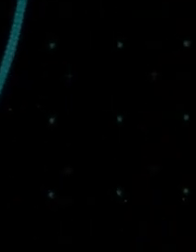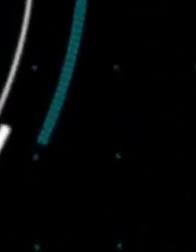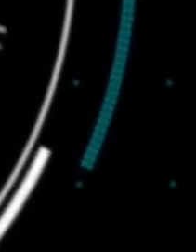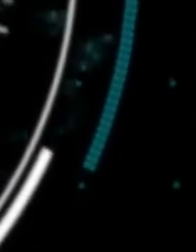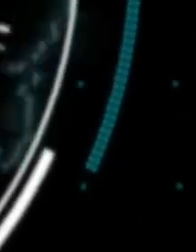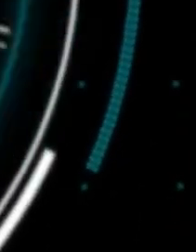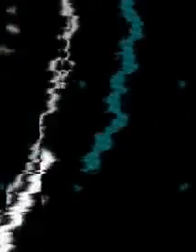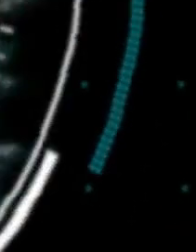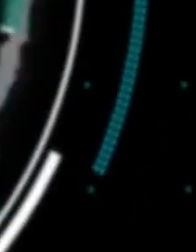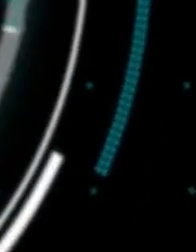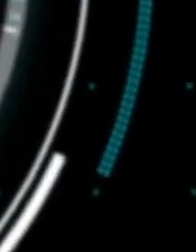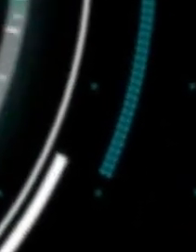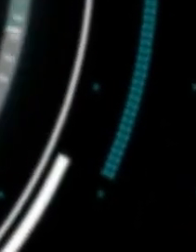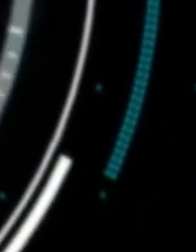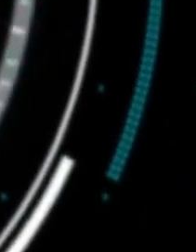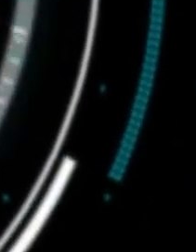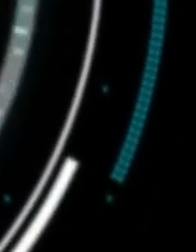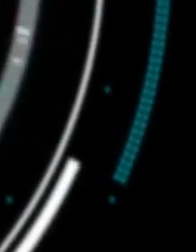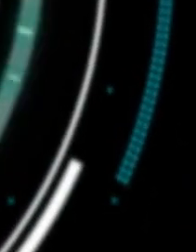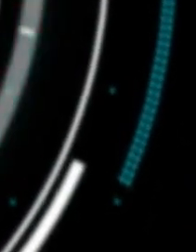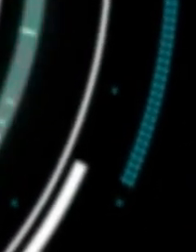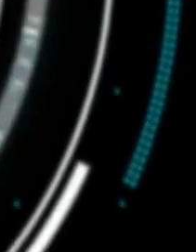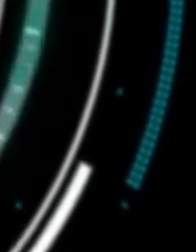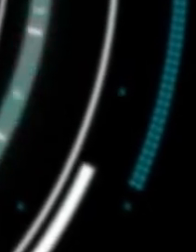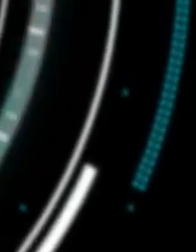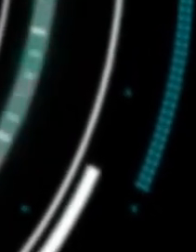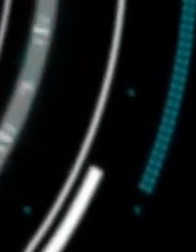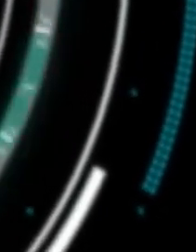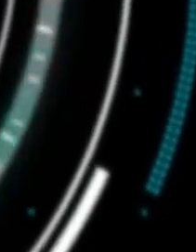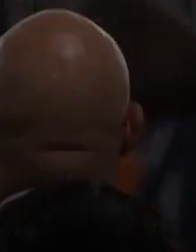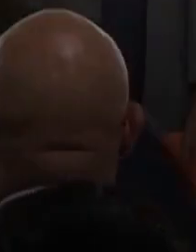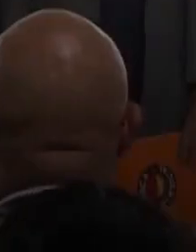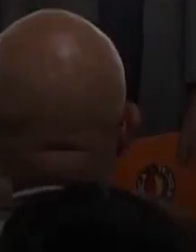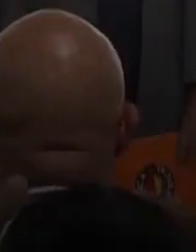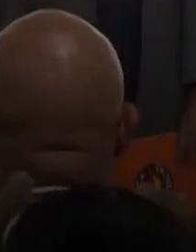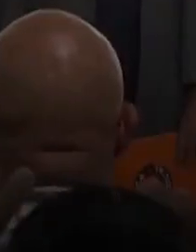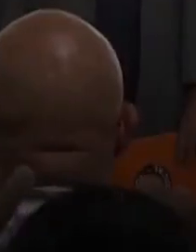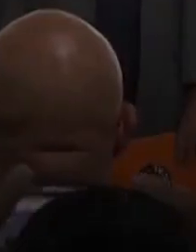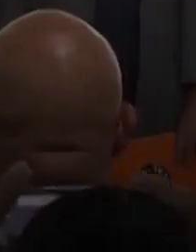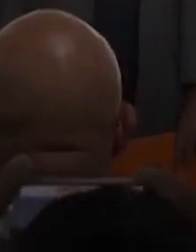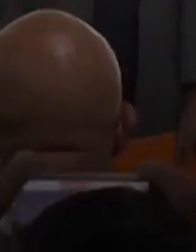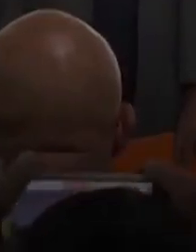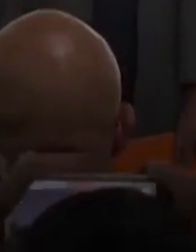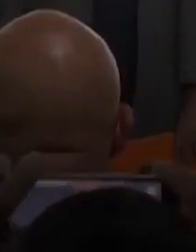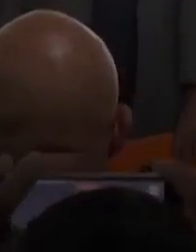Más información en telam.com.ar y en nuestras redes.